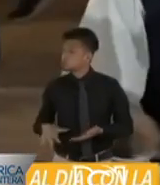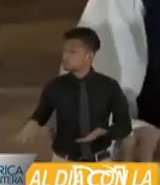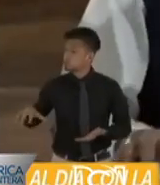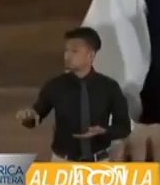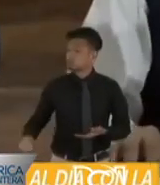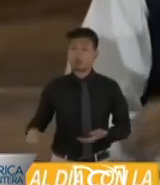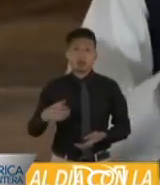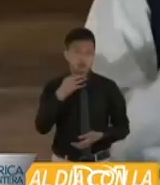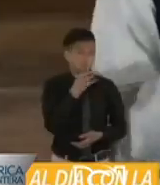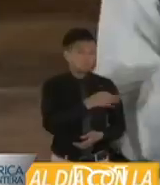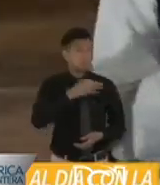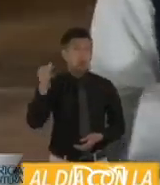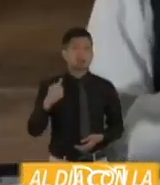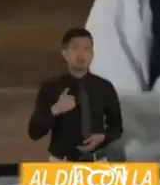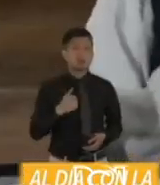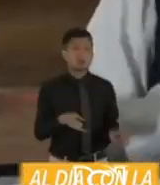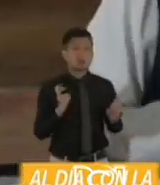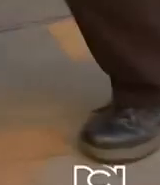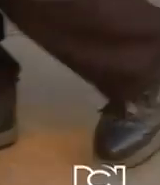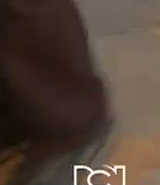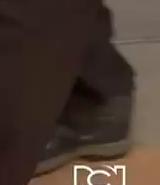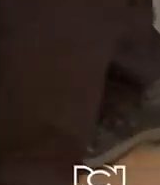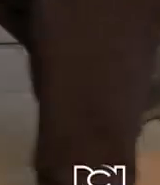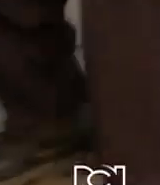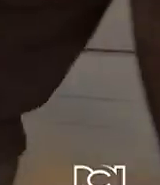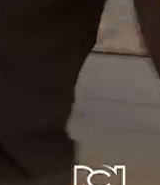andar usufructuando un espacio que no le corresponde.